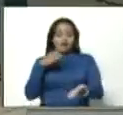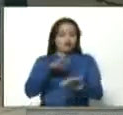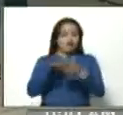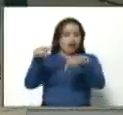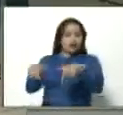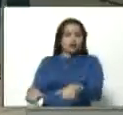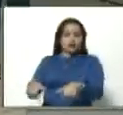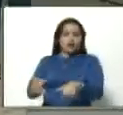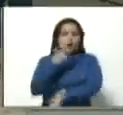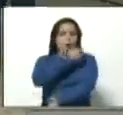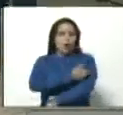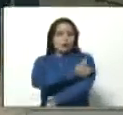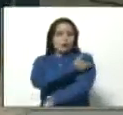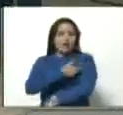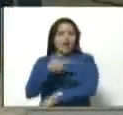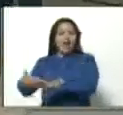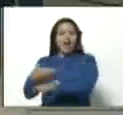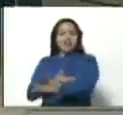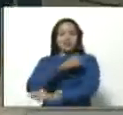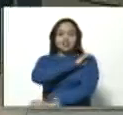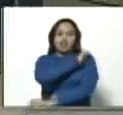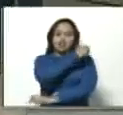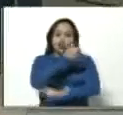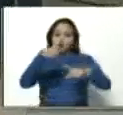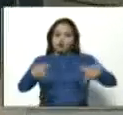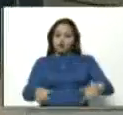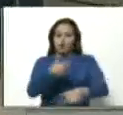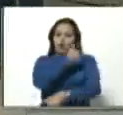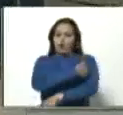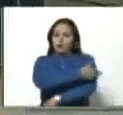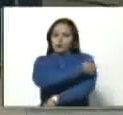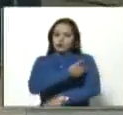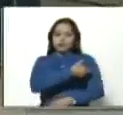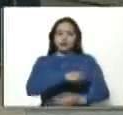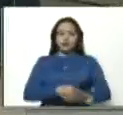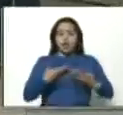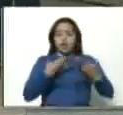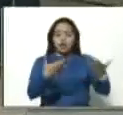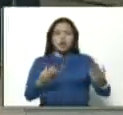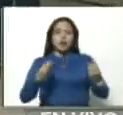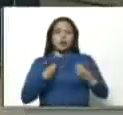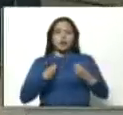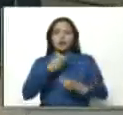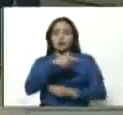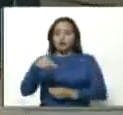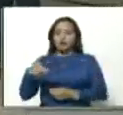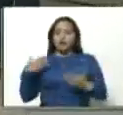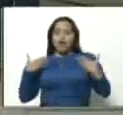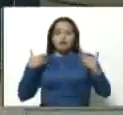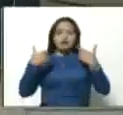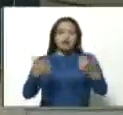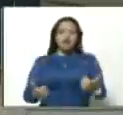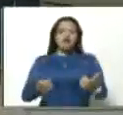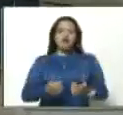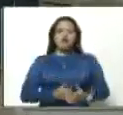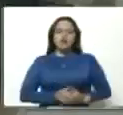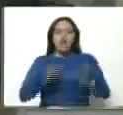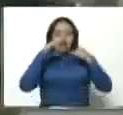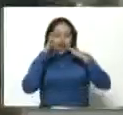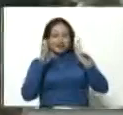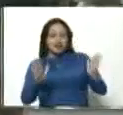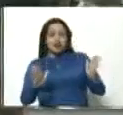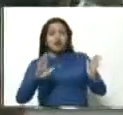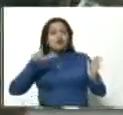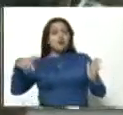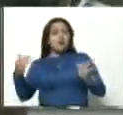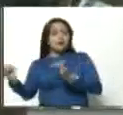hospital, era director del hospital y bueno, dio su vida por todos nosotros, por la salud de quienes atendía, se contagió